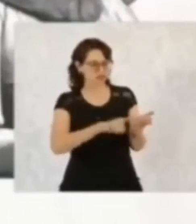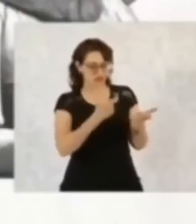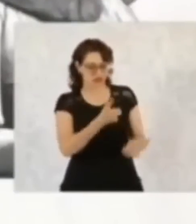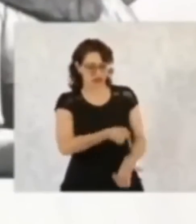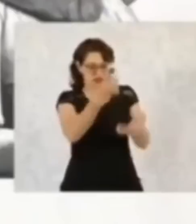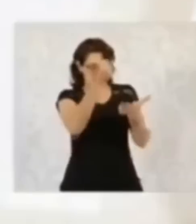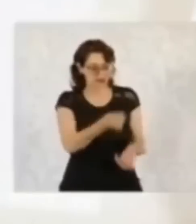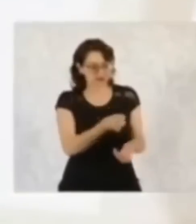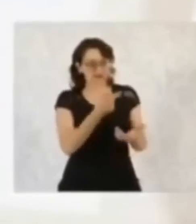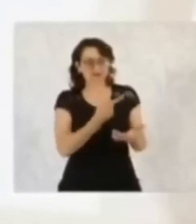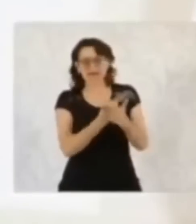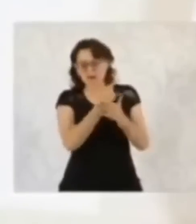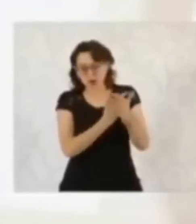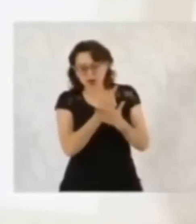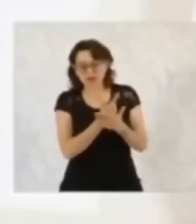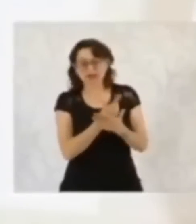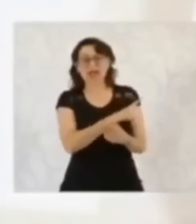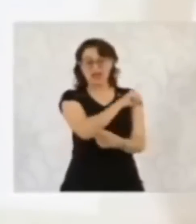durante su sexenio